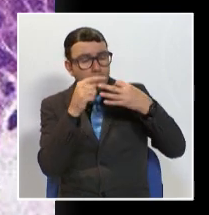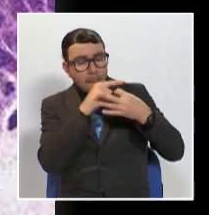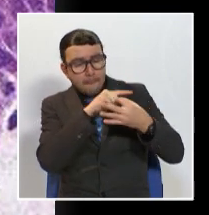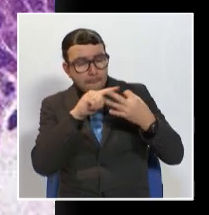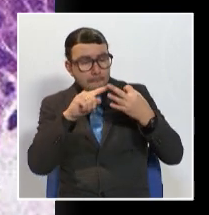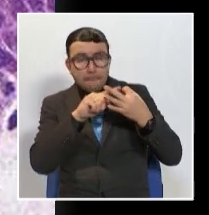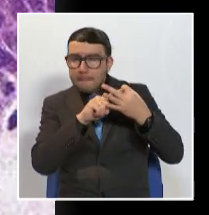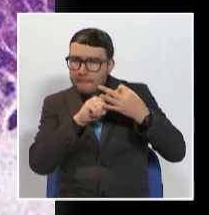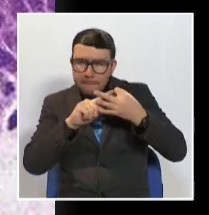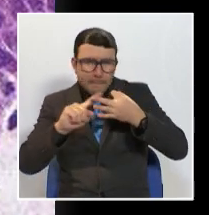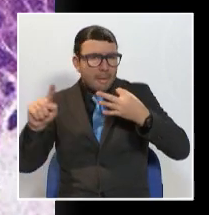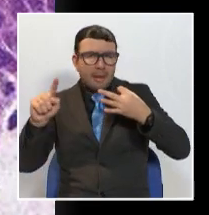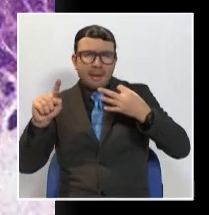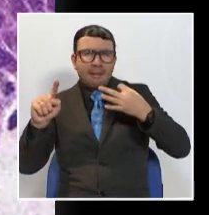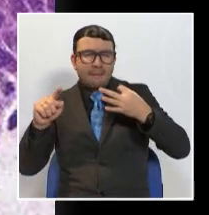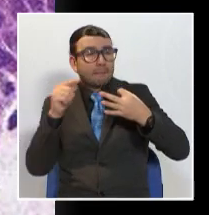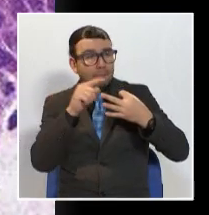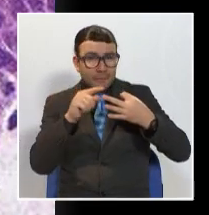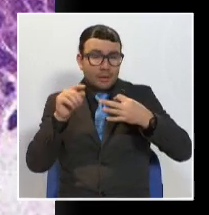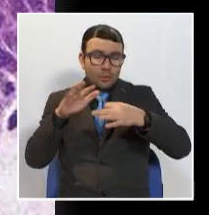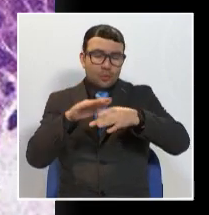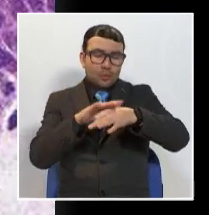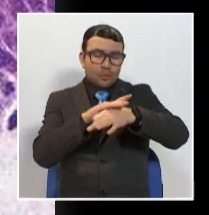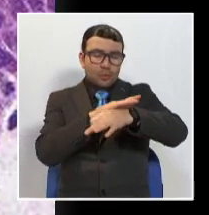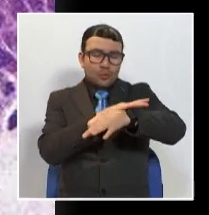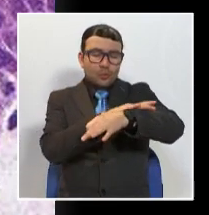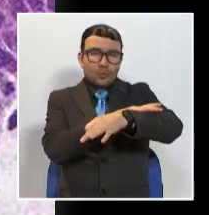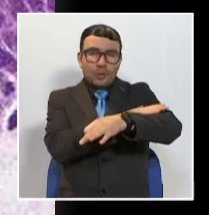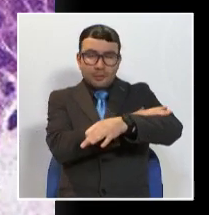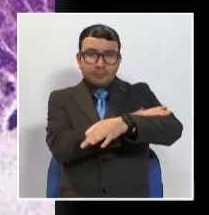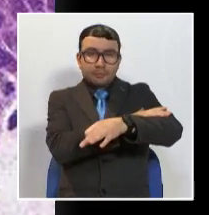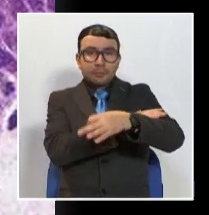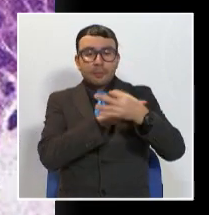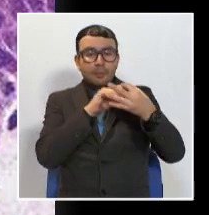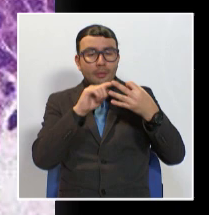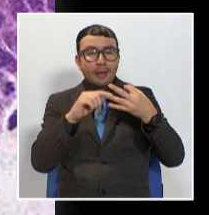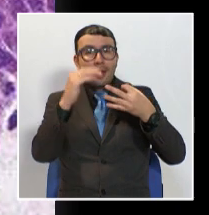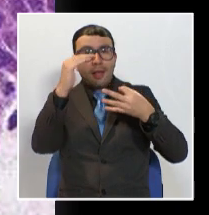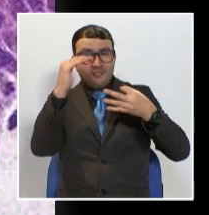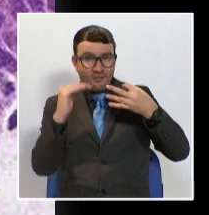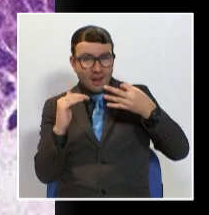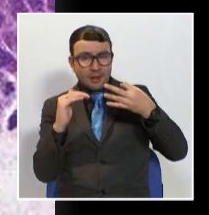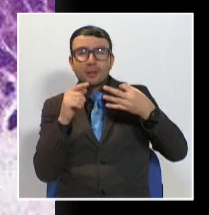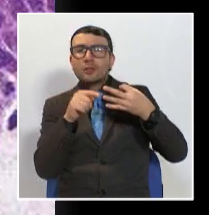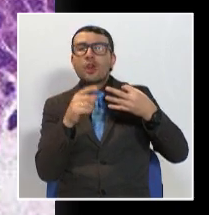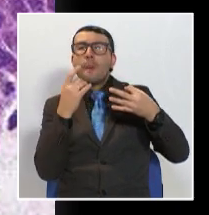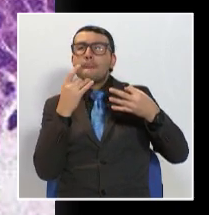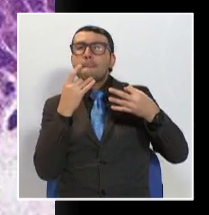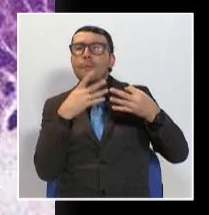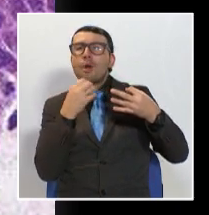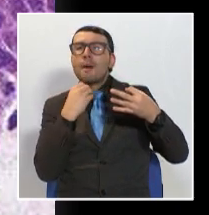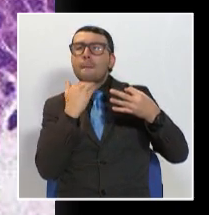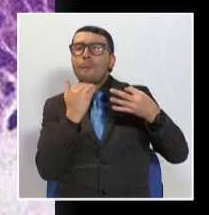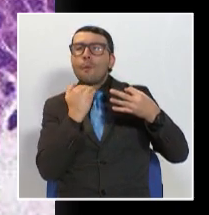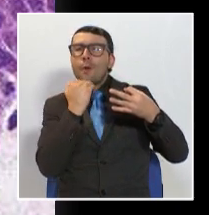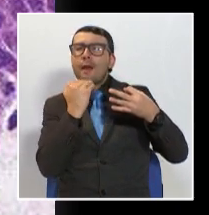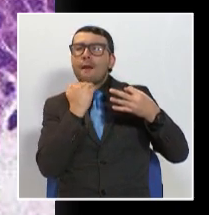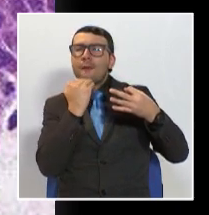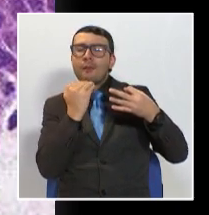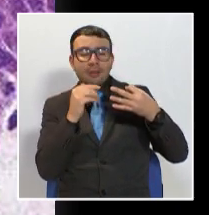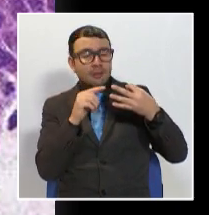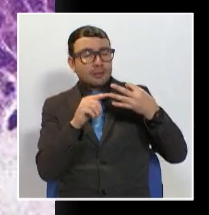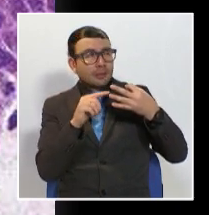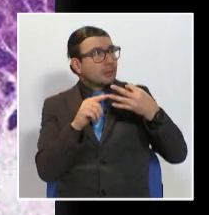primera, la capa superior donde están los queratinocitos. Vemos esa parte basal, la parte más moradita. Esas células, mire que a medida que